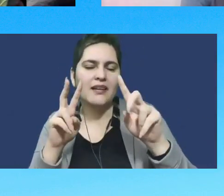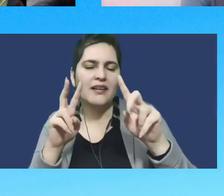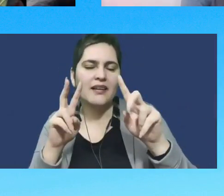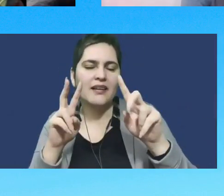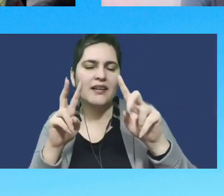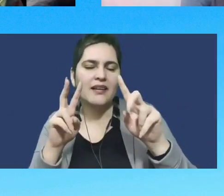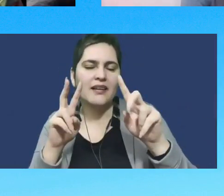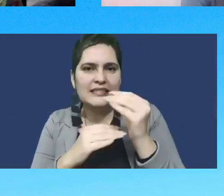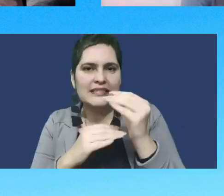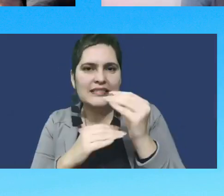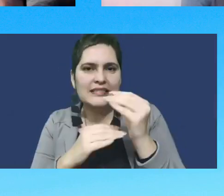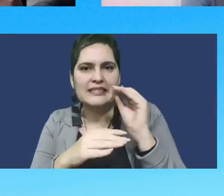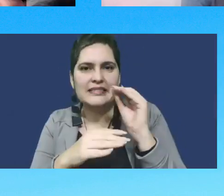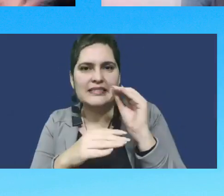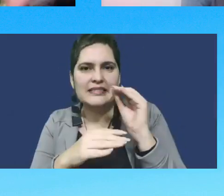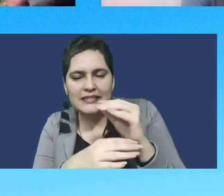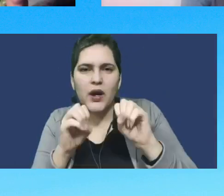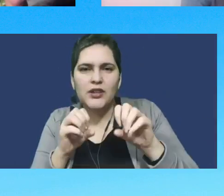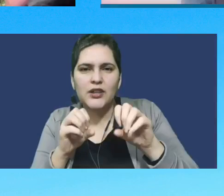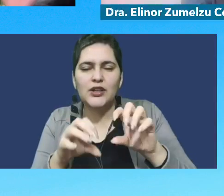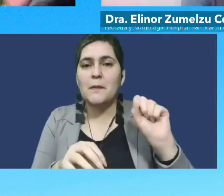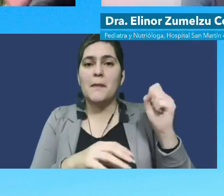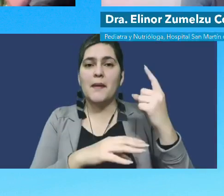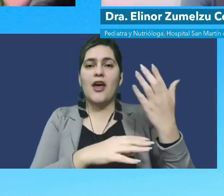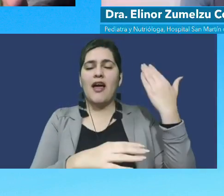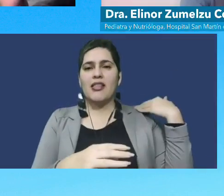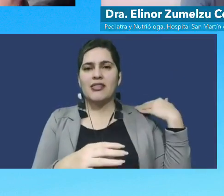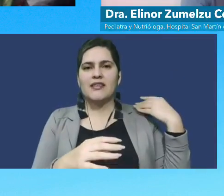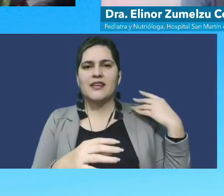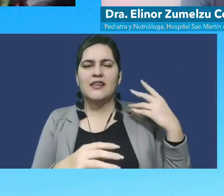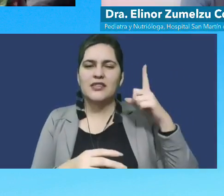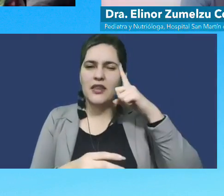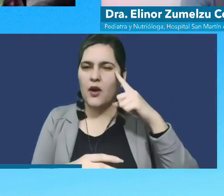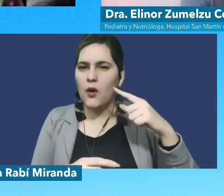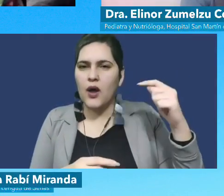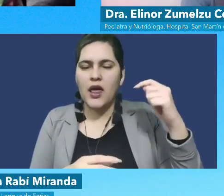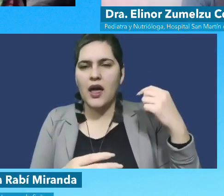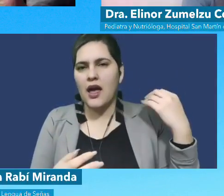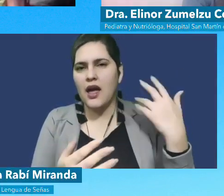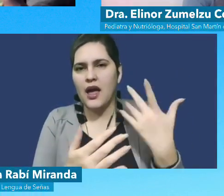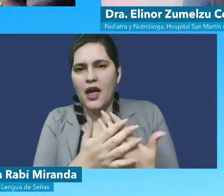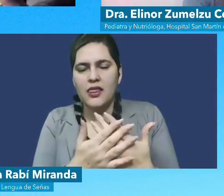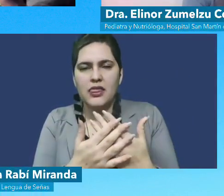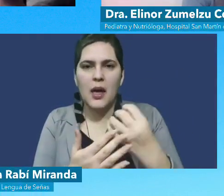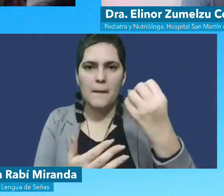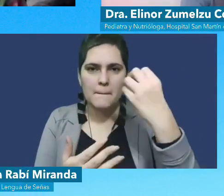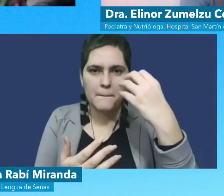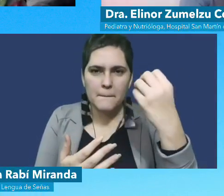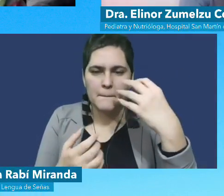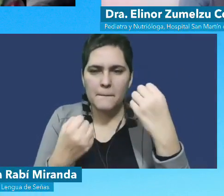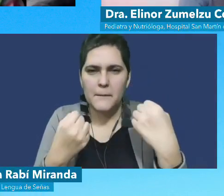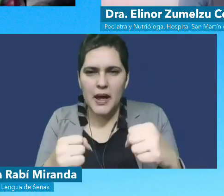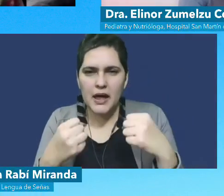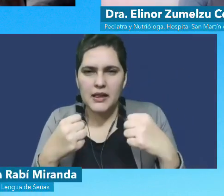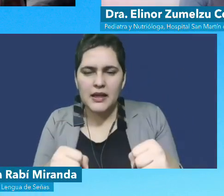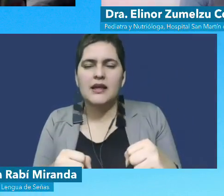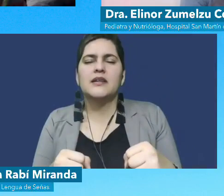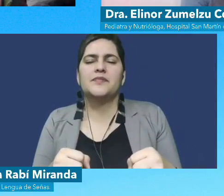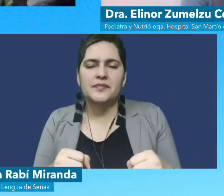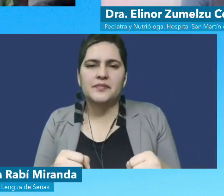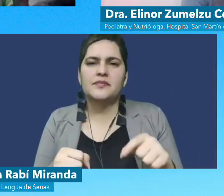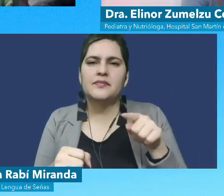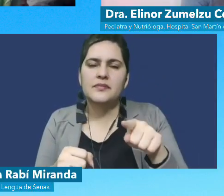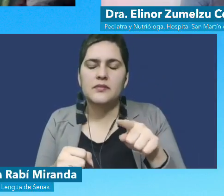educación continua en autismo de la teoría y la práctica, que constó de 9 módulos. Tuvimos la maravillosa sorpresa que